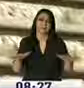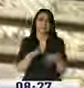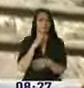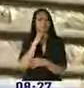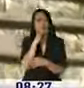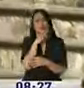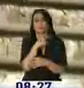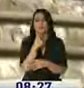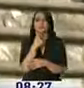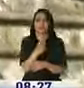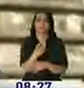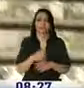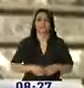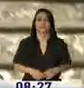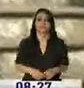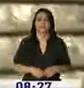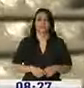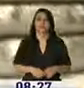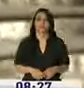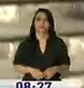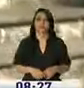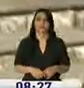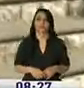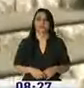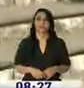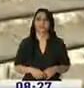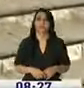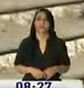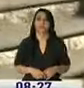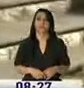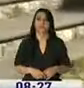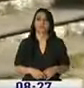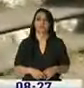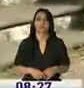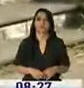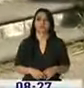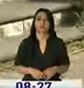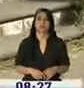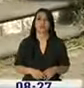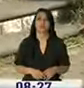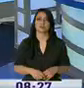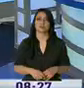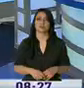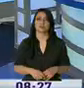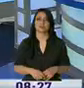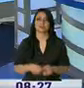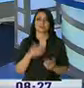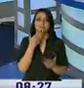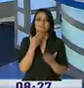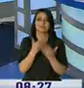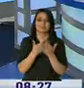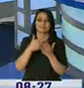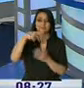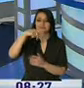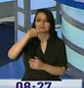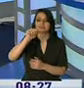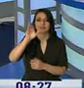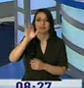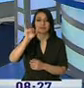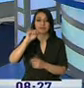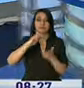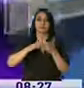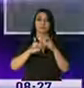Con colaboración de Valeria Navarro, informó Patricia Aldaz. Gracias, mi querida Patti. Aquí la problemática de La